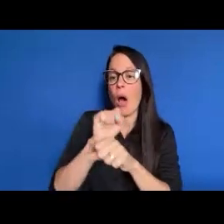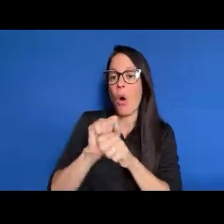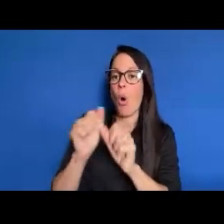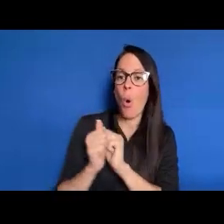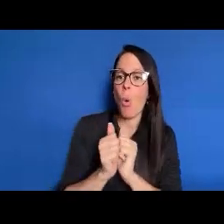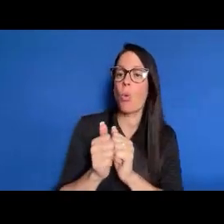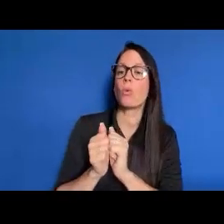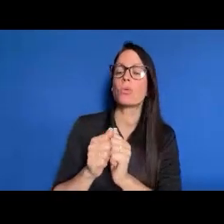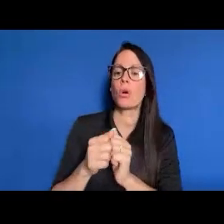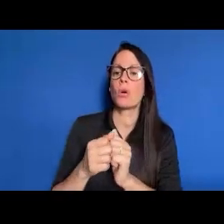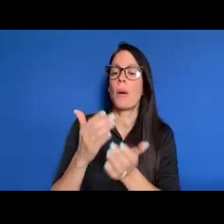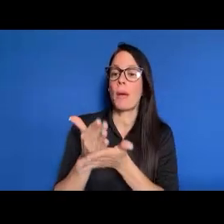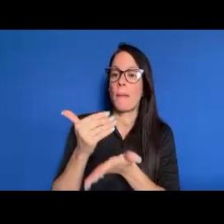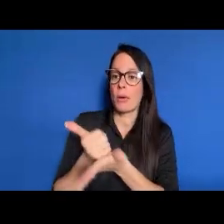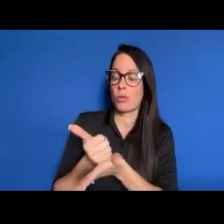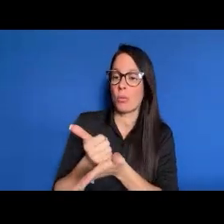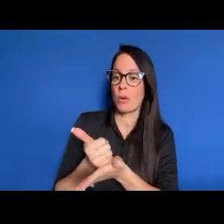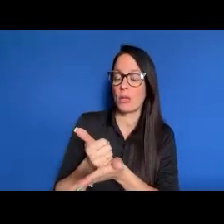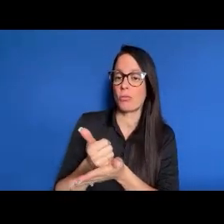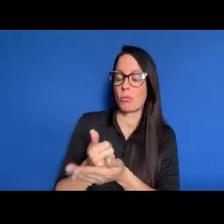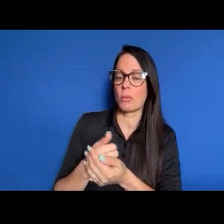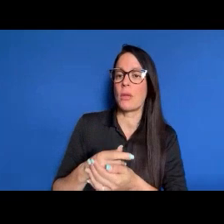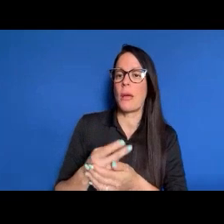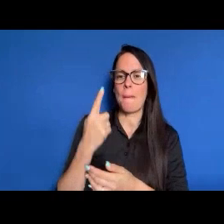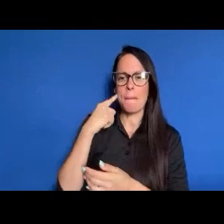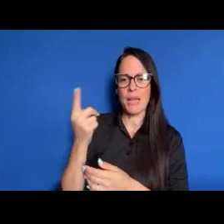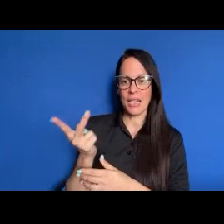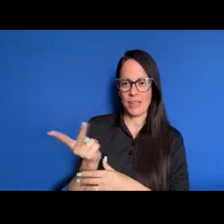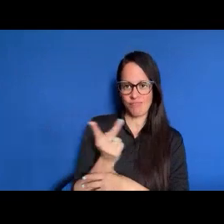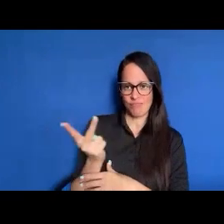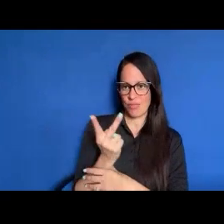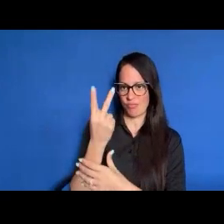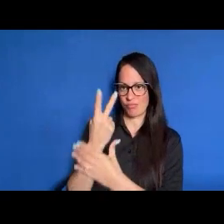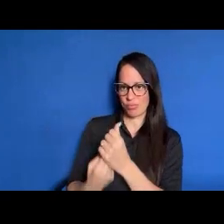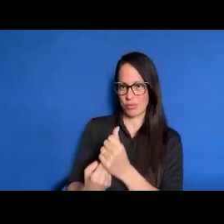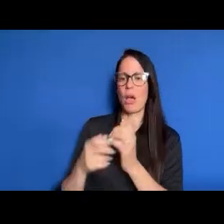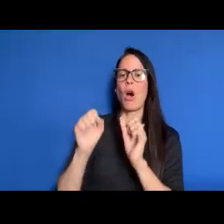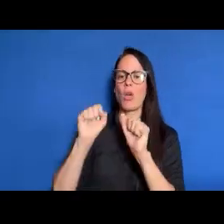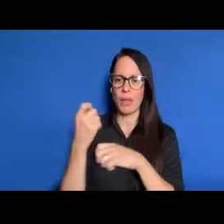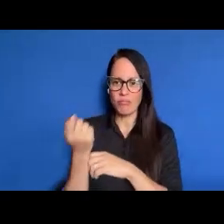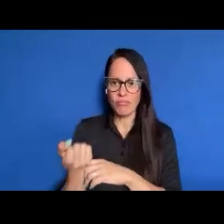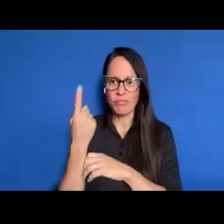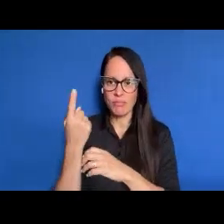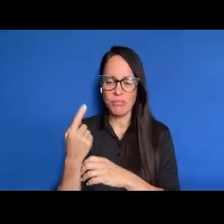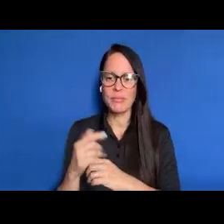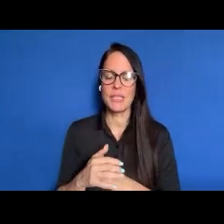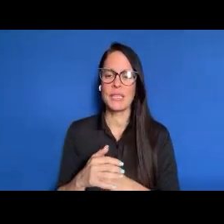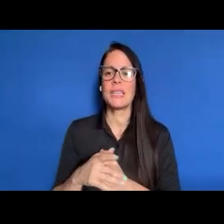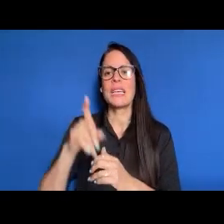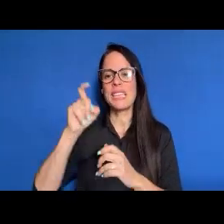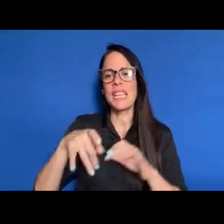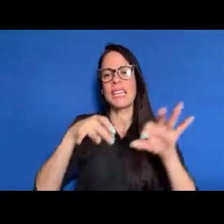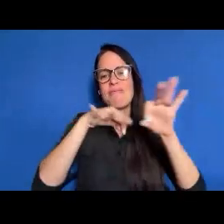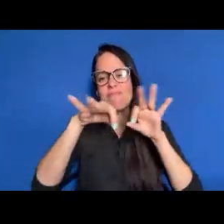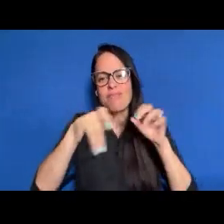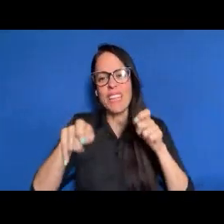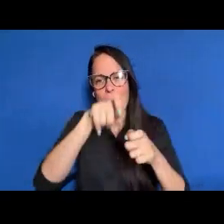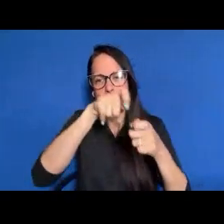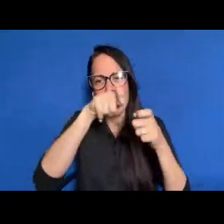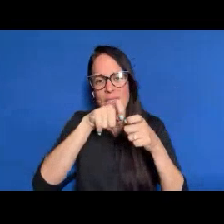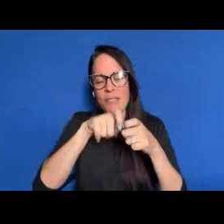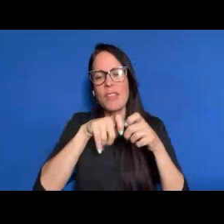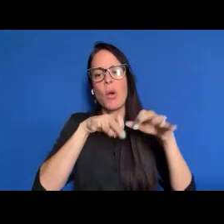de forma que los dos se puedan entender. De igual manera, es ser más específico en las descripciones y justificaciones de